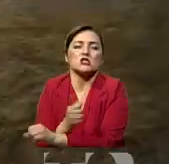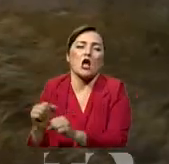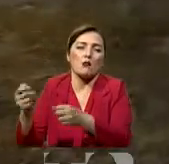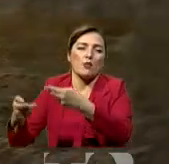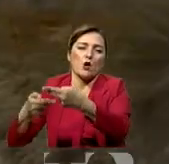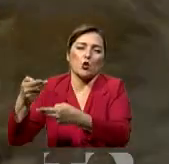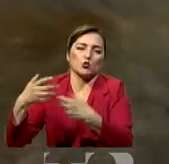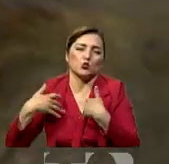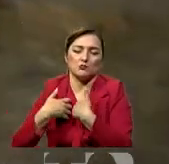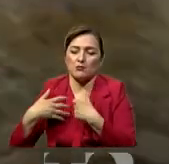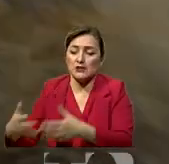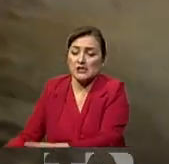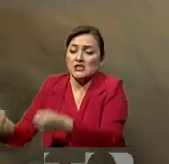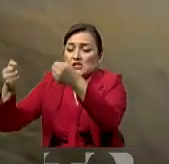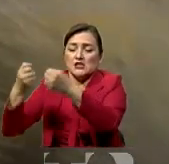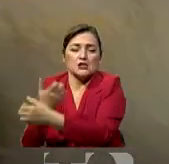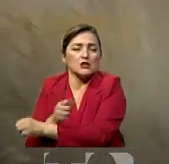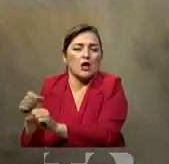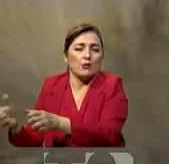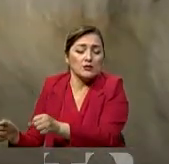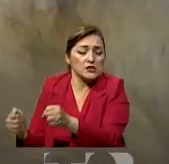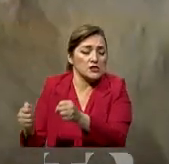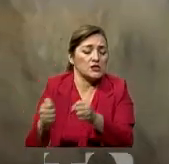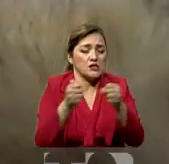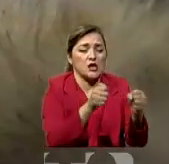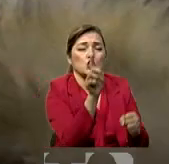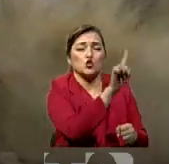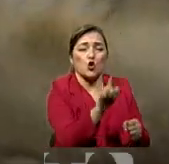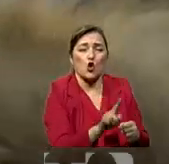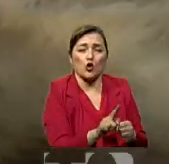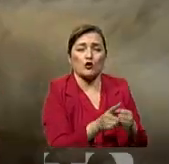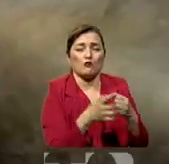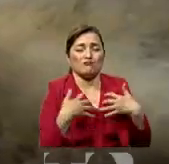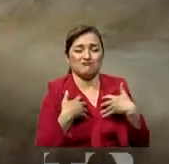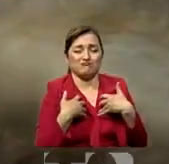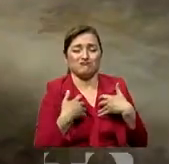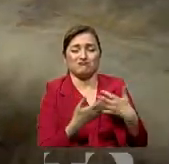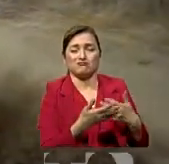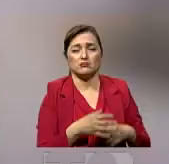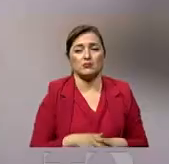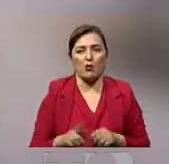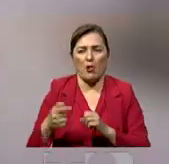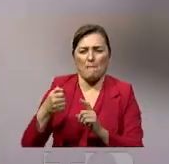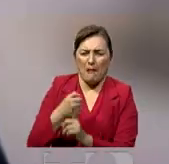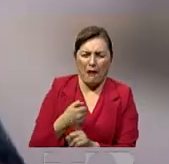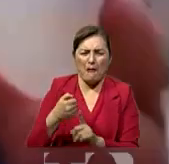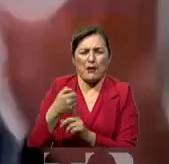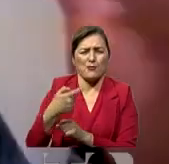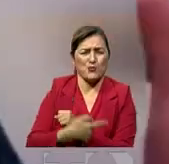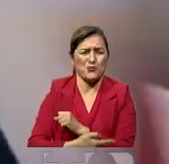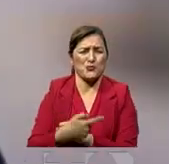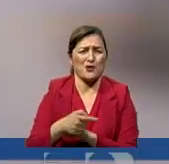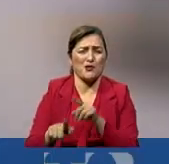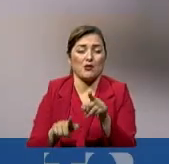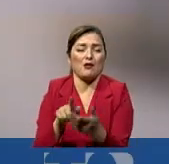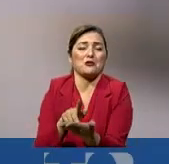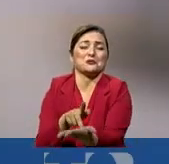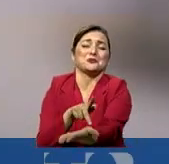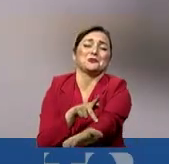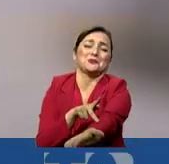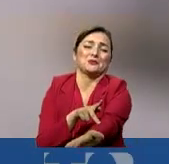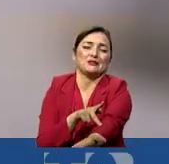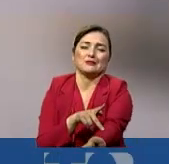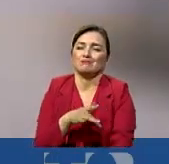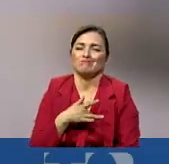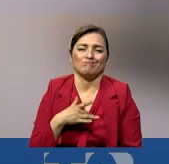zoológico, rescatados del tráfico, maltrato, cacería y ajusticiamiento. Hay casos que ya son más costumbre, y esto es triste